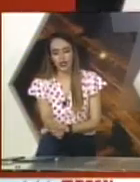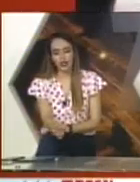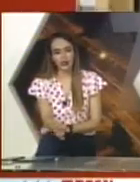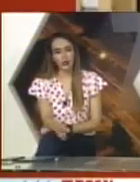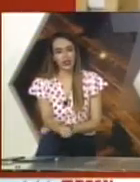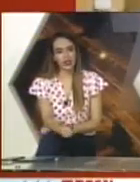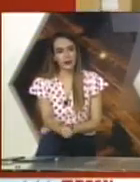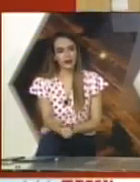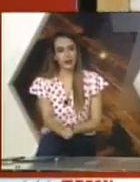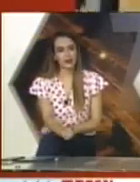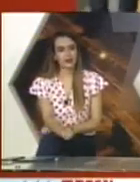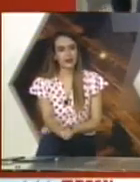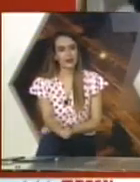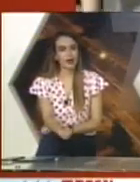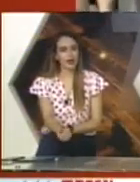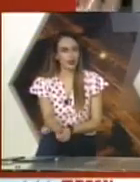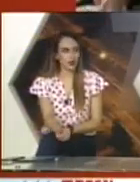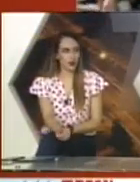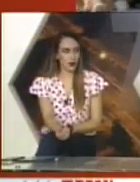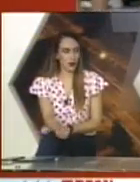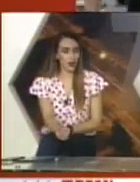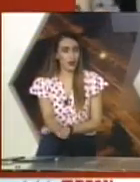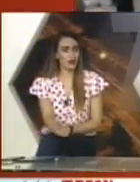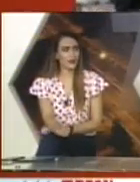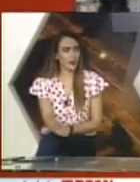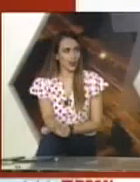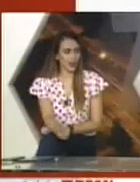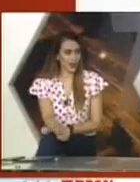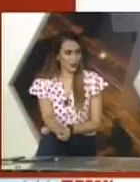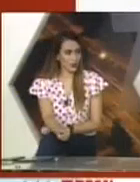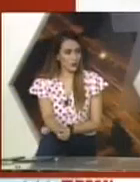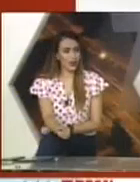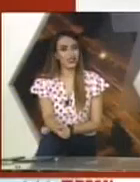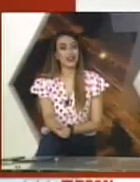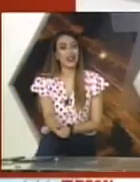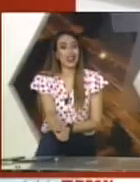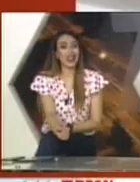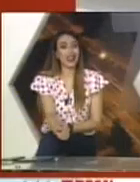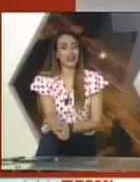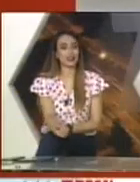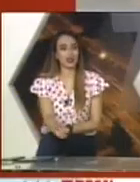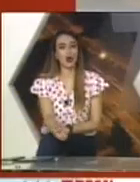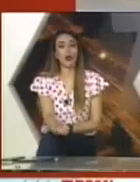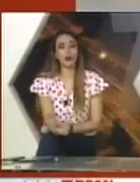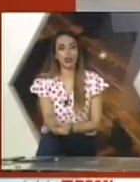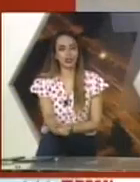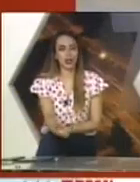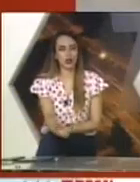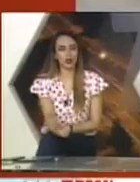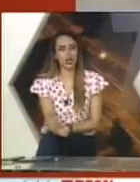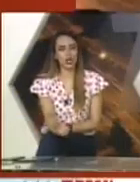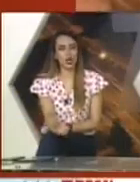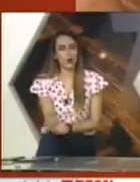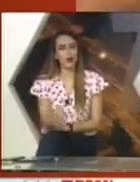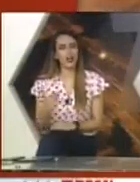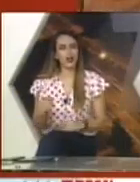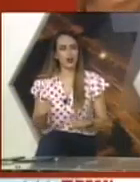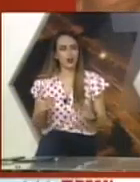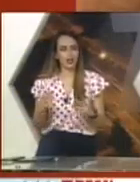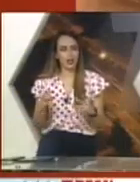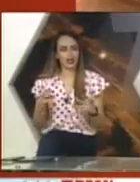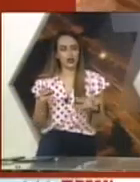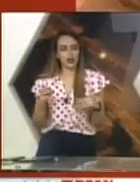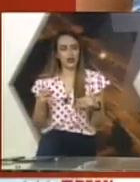estos sino que también se capacita el maestro para poder identificar casos para saber qué hacer cómo tratarlos y como